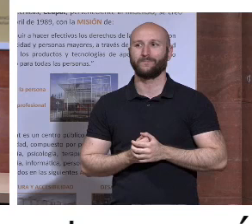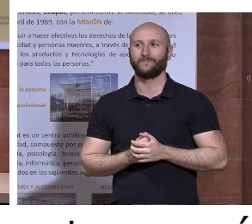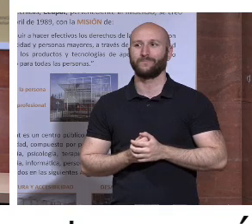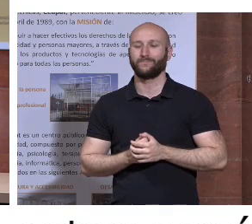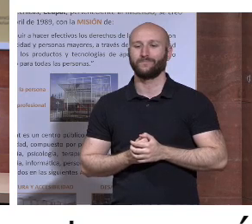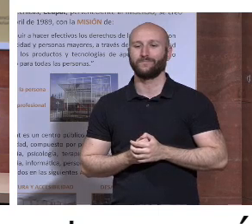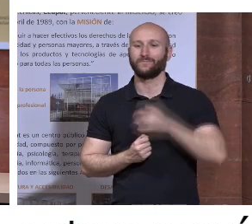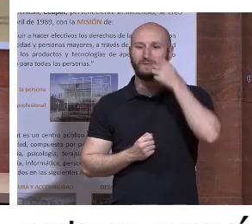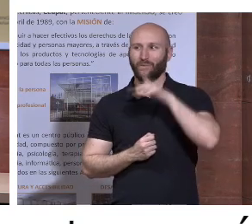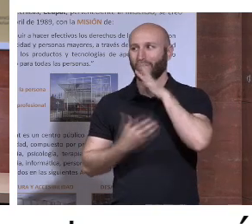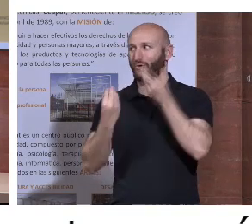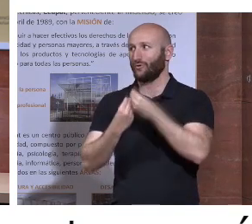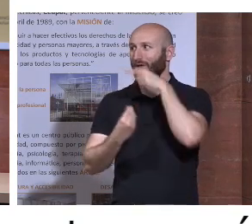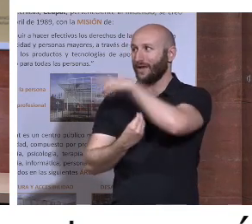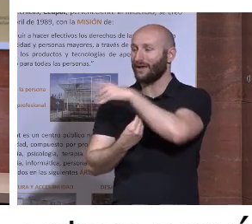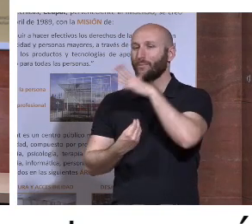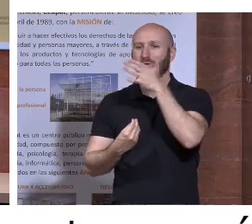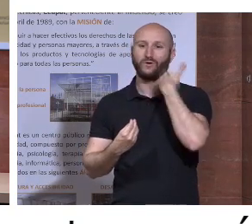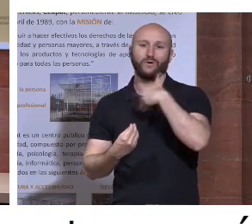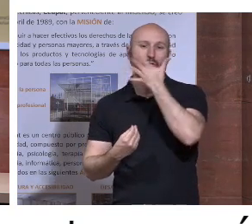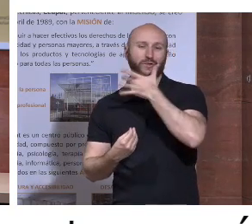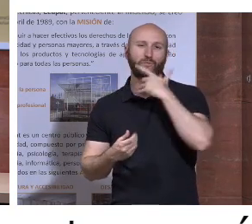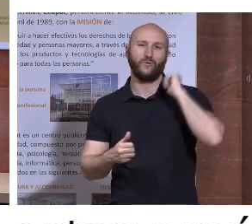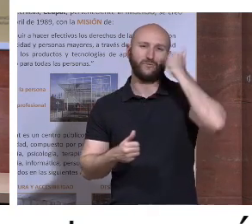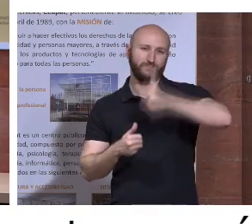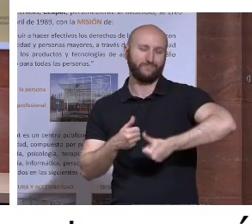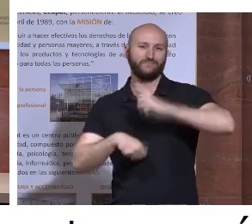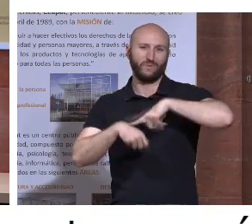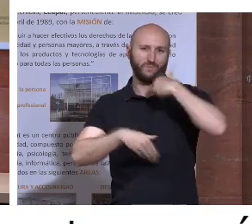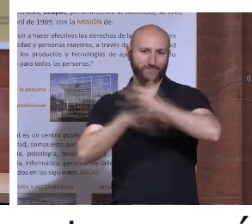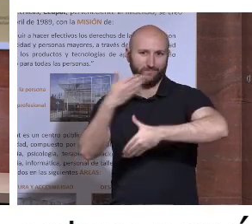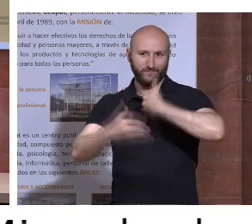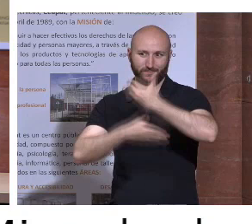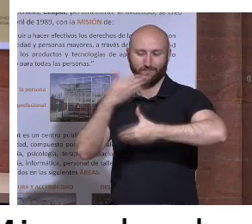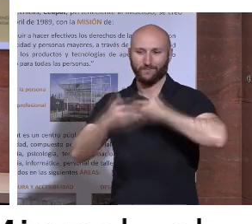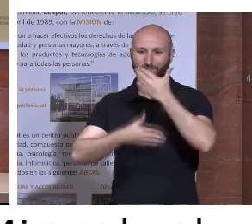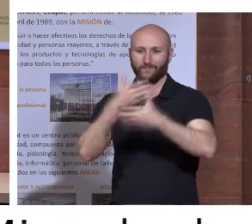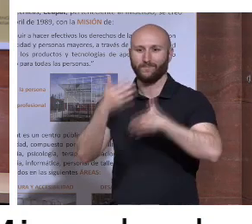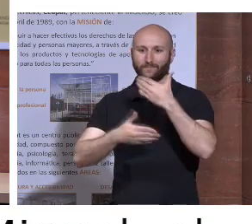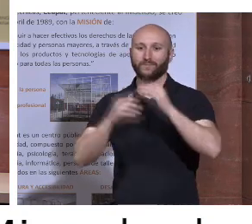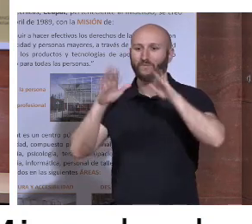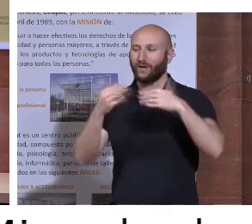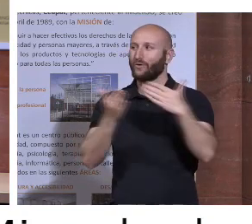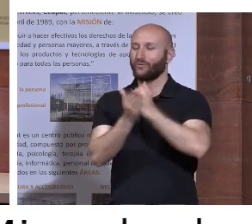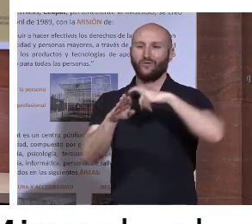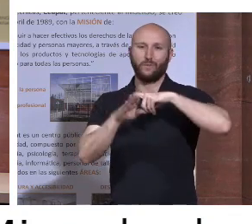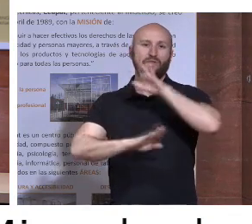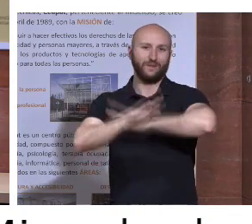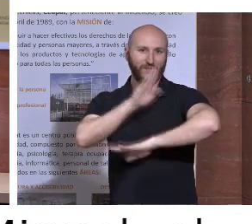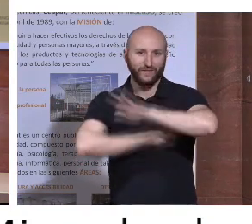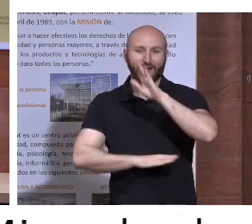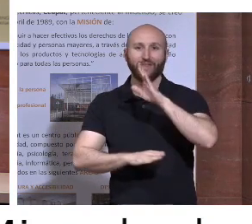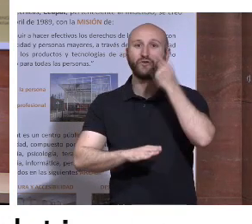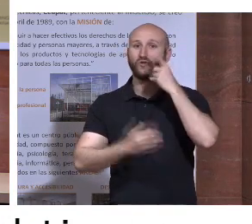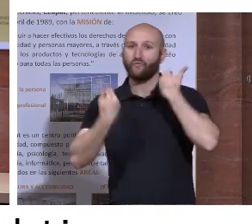Miguel, porque yo, bueno, CEOPAD lo conocí ya con el paso del tiempo y con las tecnologías para todo tipo de discapacidad. No